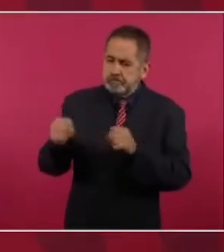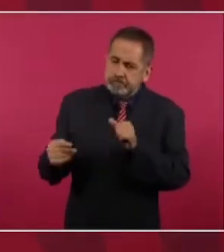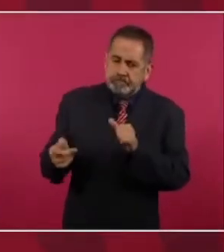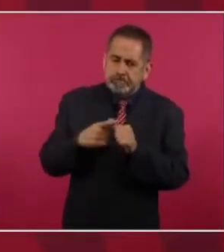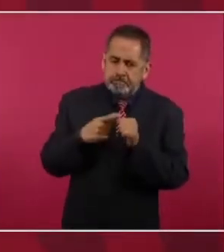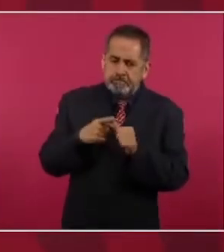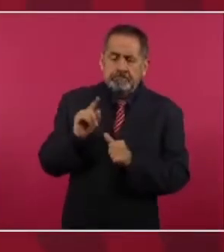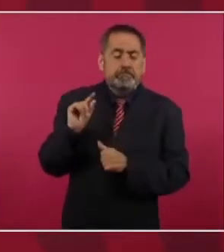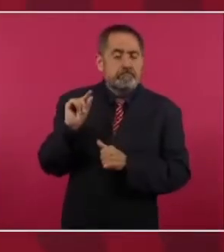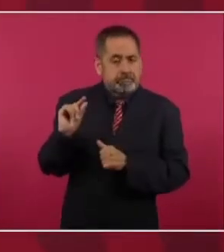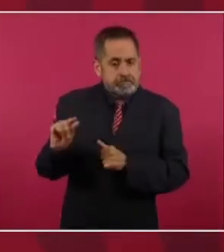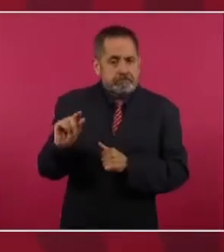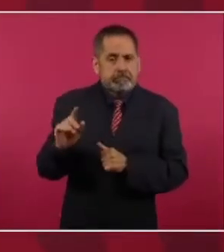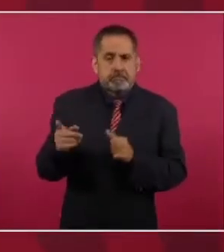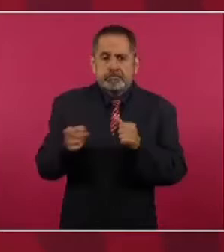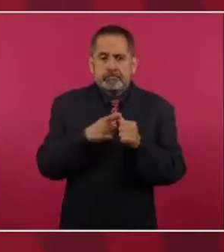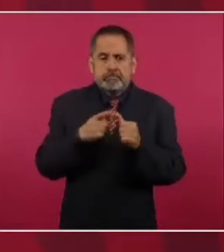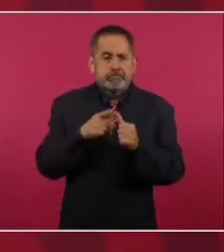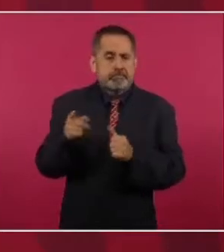estamos haciendo